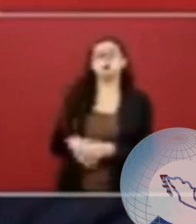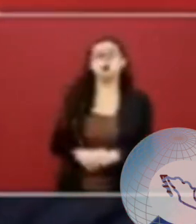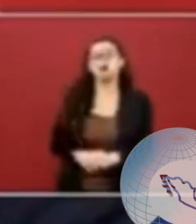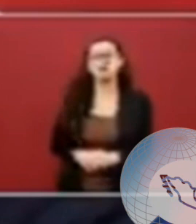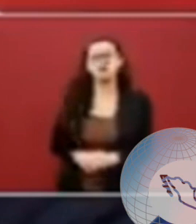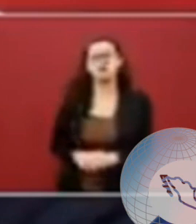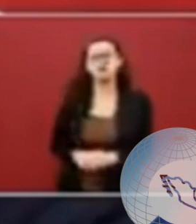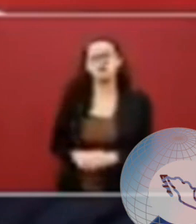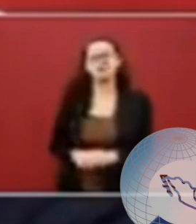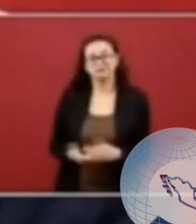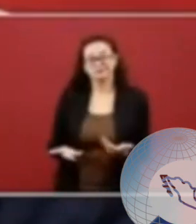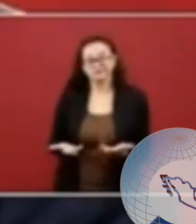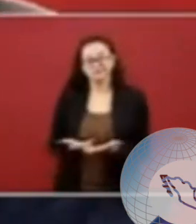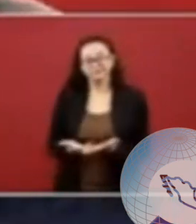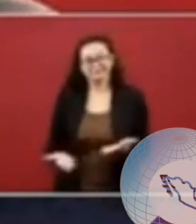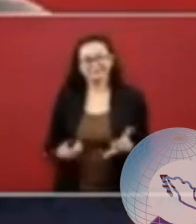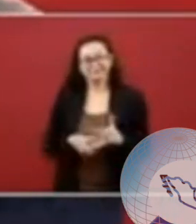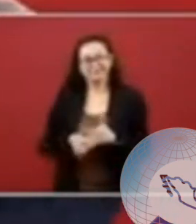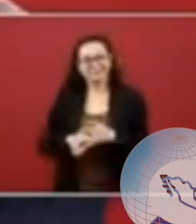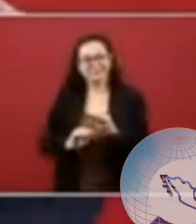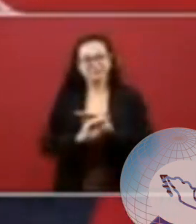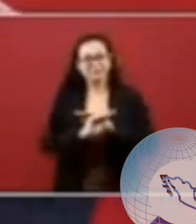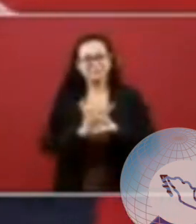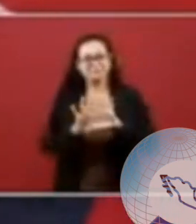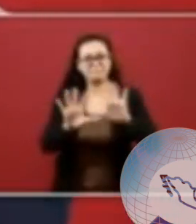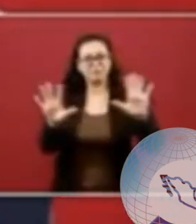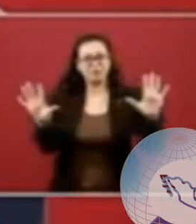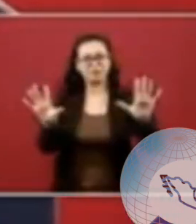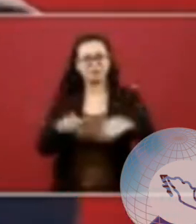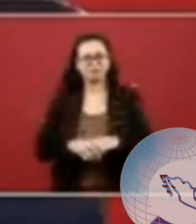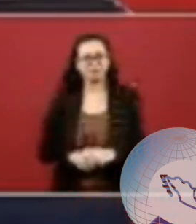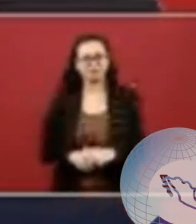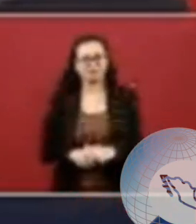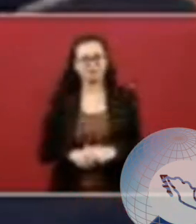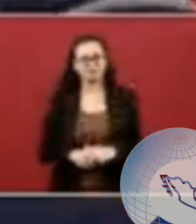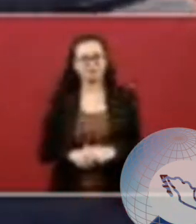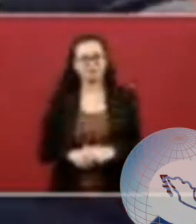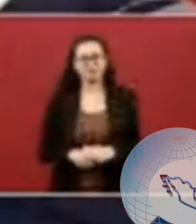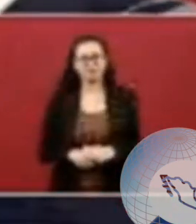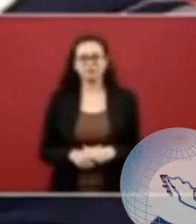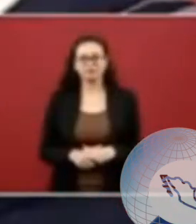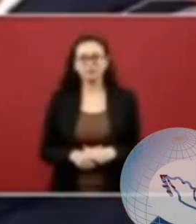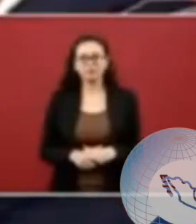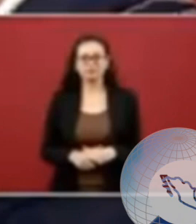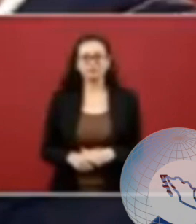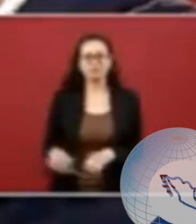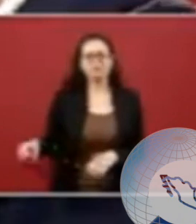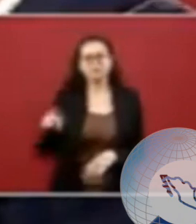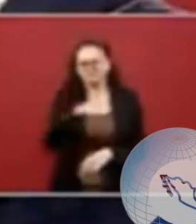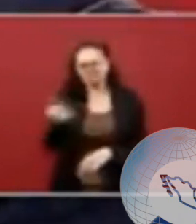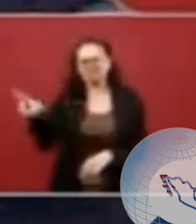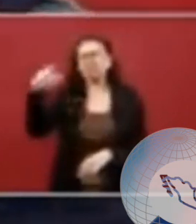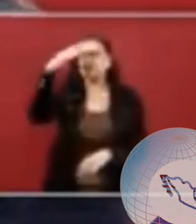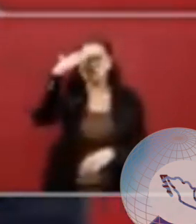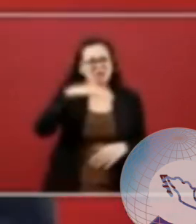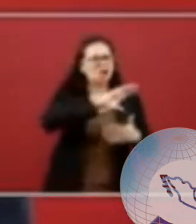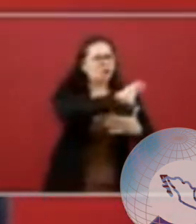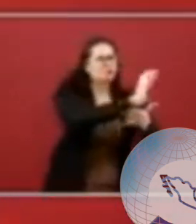transparencia. O sea, se sabía de estos contratos leoninos